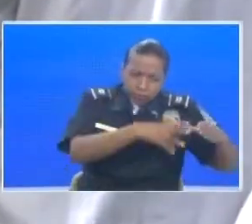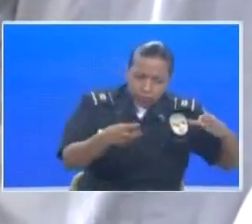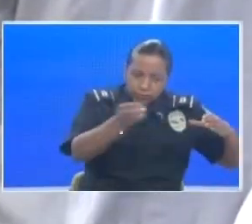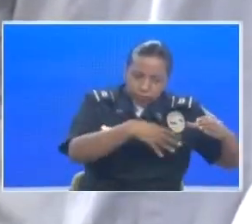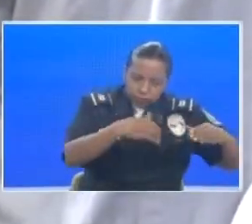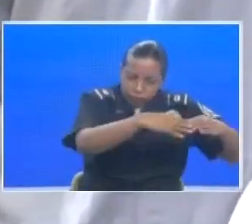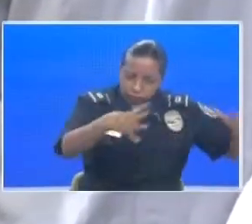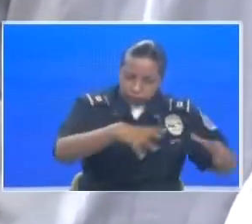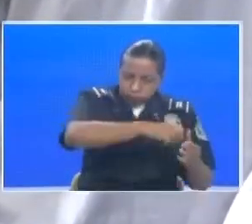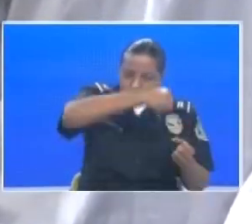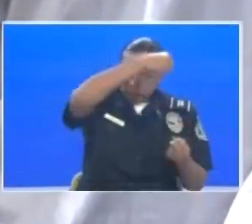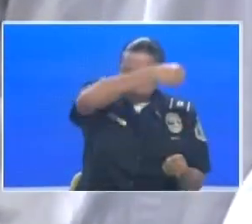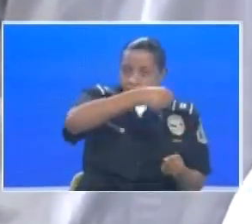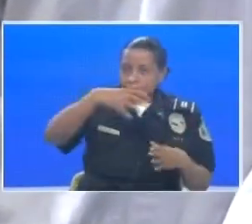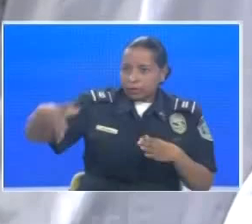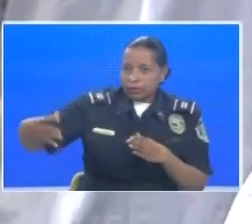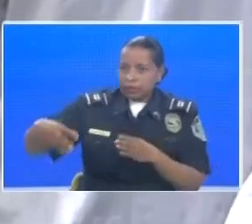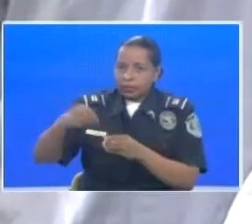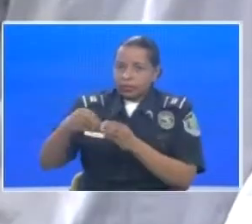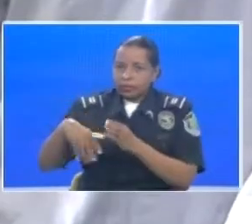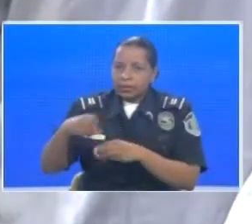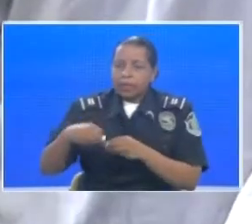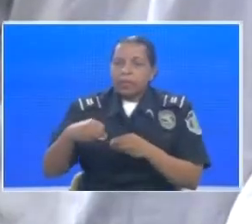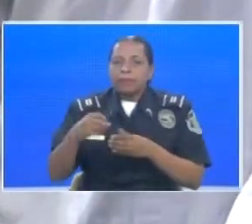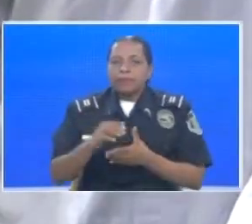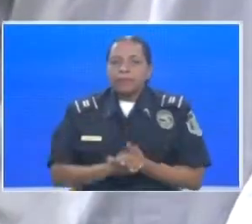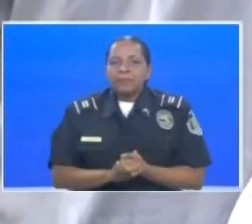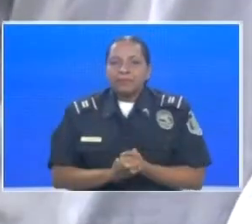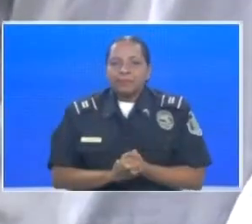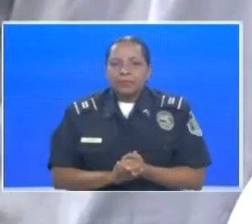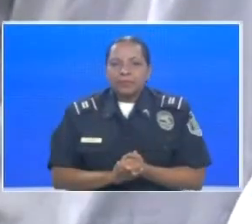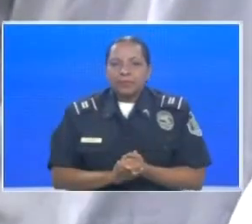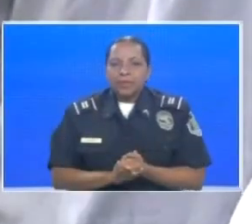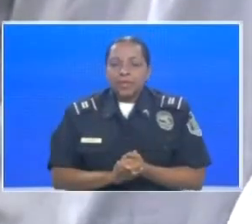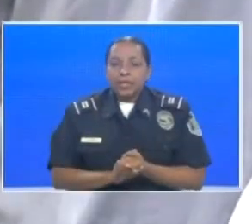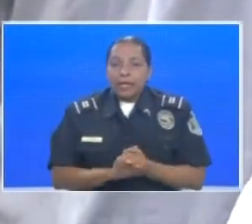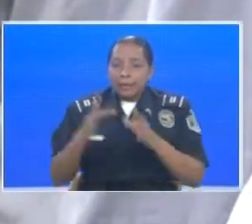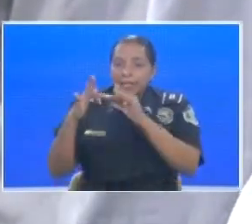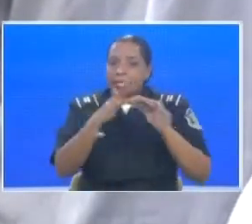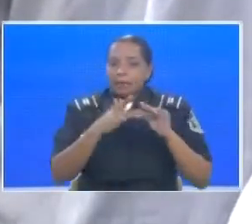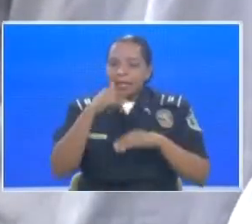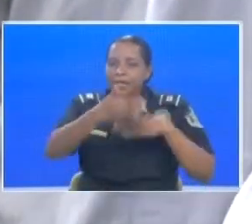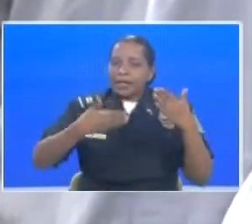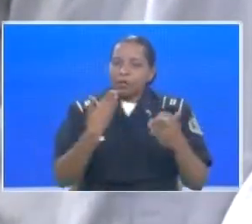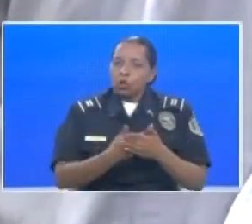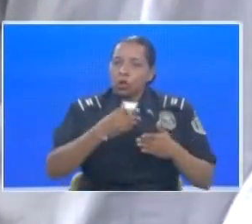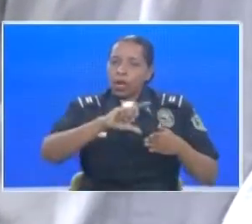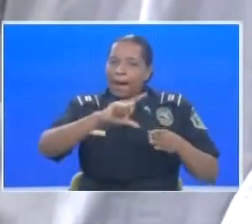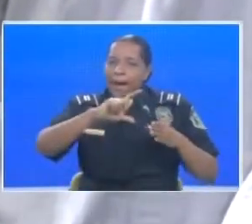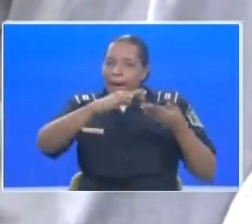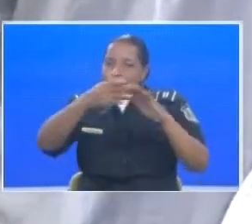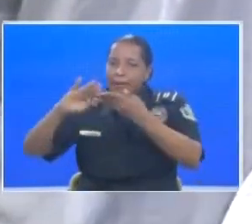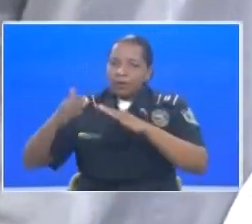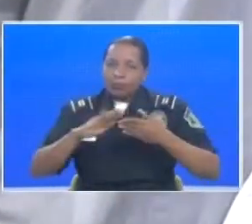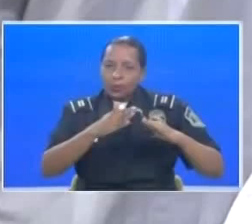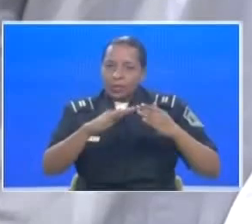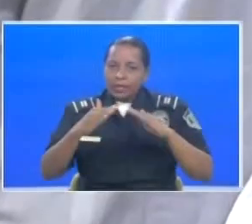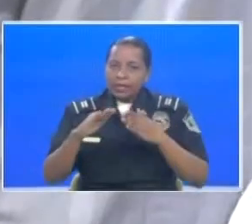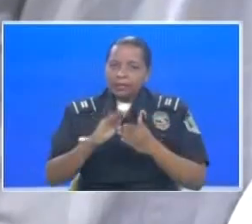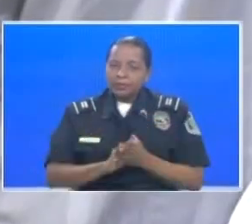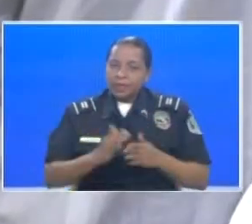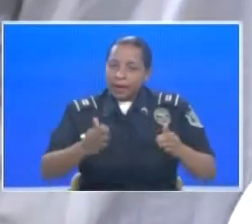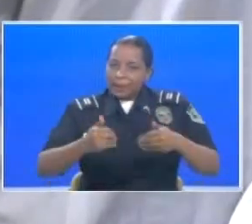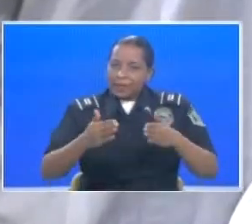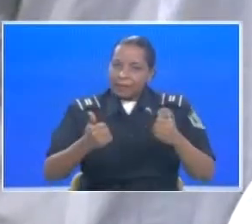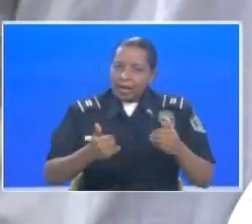de comida que van a ser dirigidas especialmente al Panamá rural agrícola, al Panamá